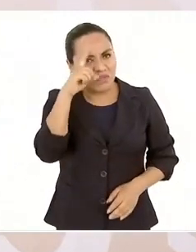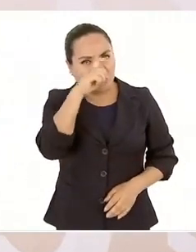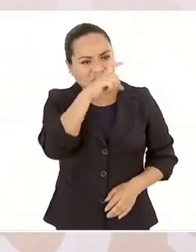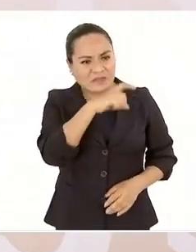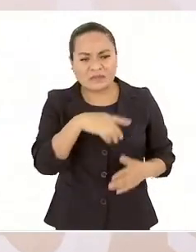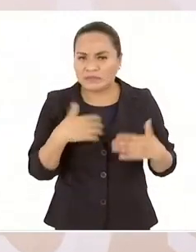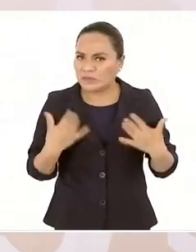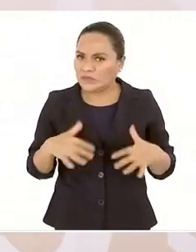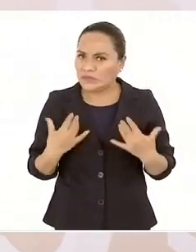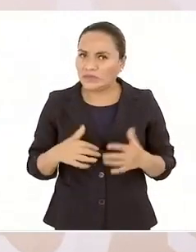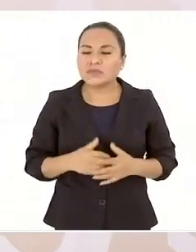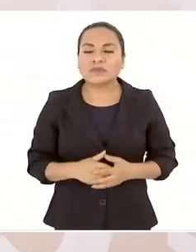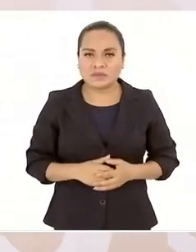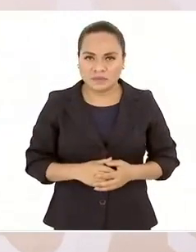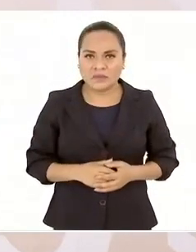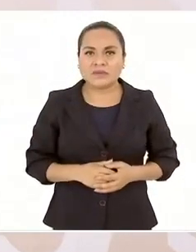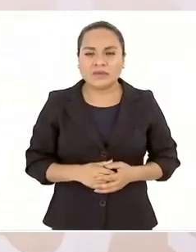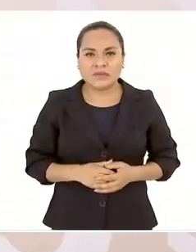porque